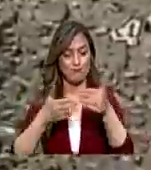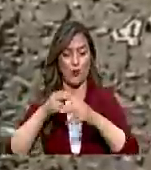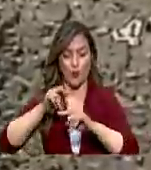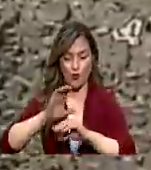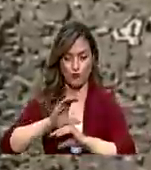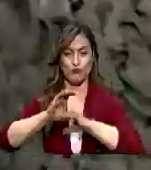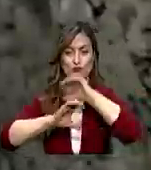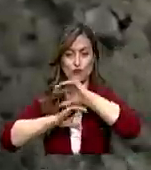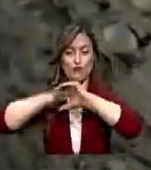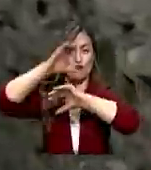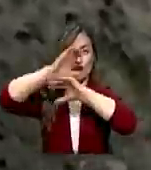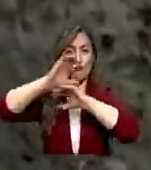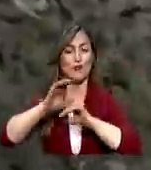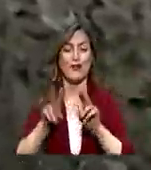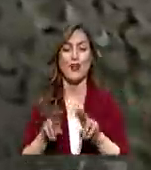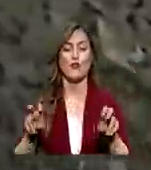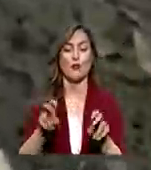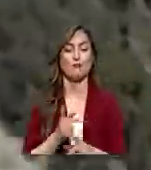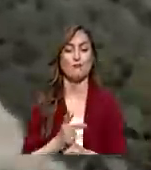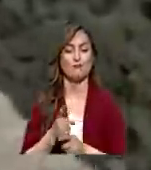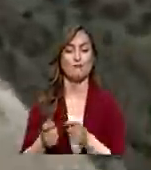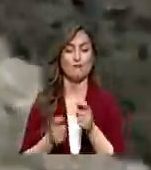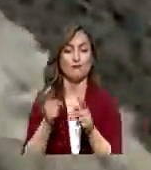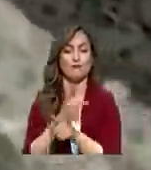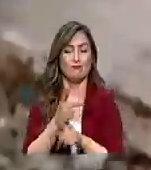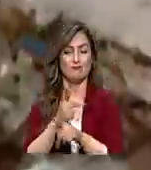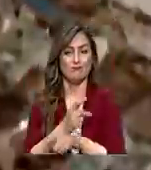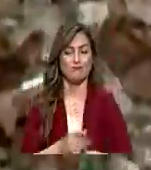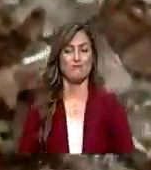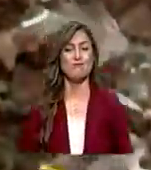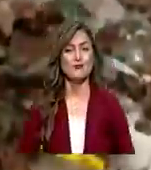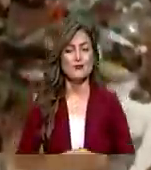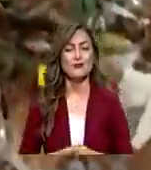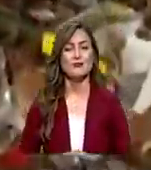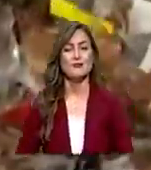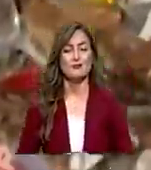constructivos ecoeficientes que se venden al sector productivo. En cada